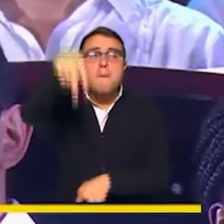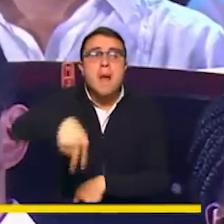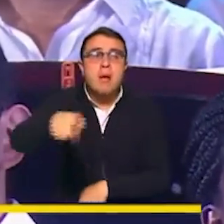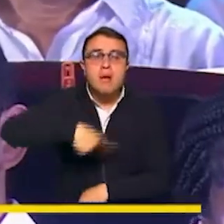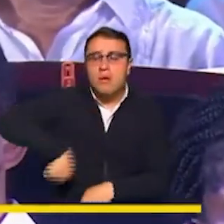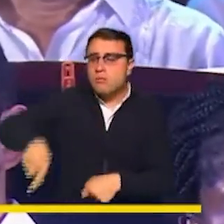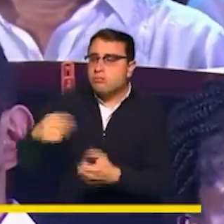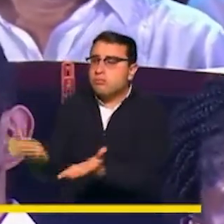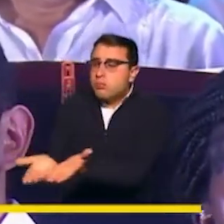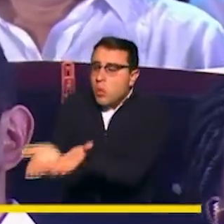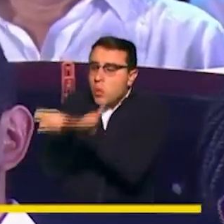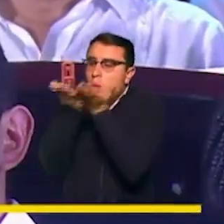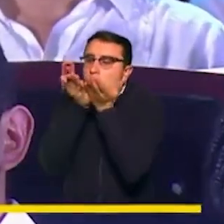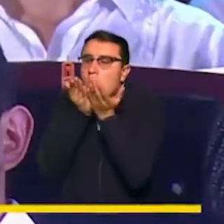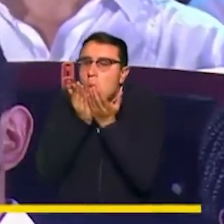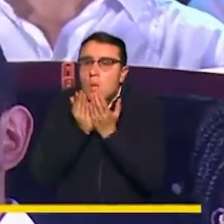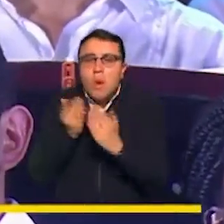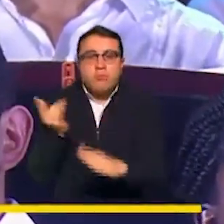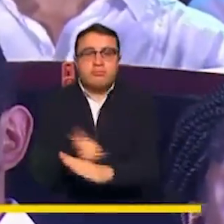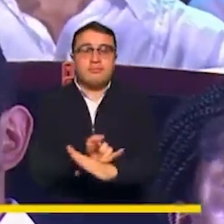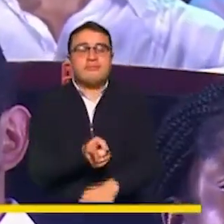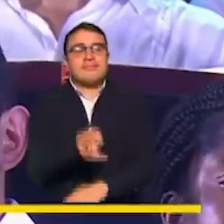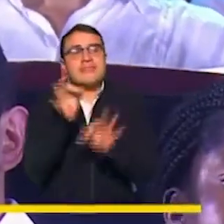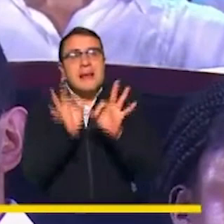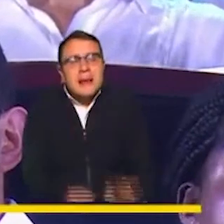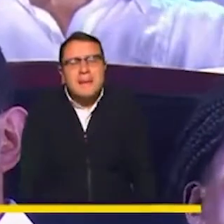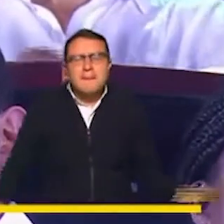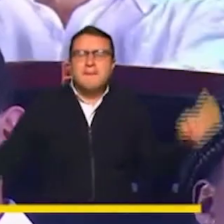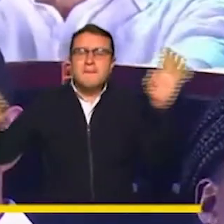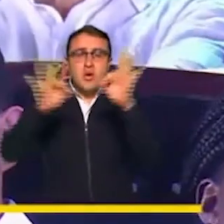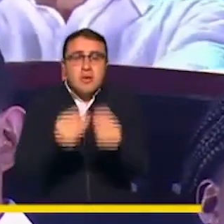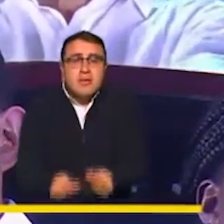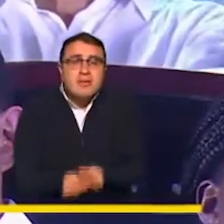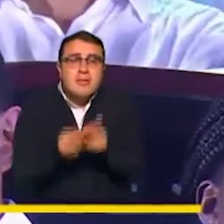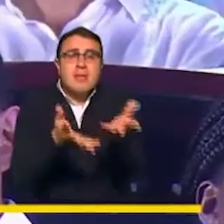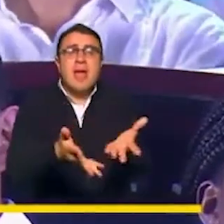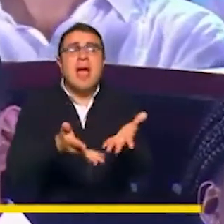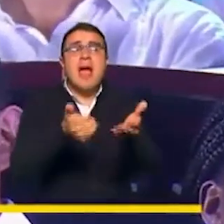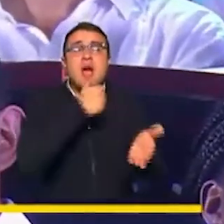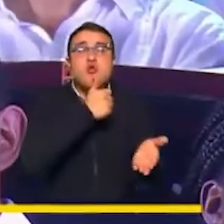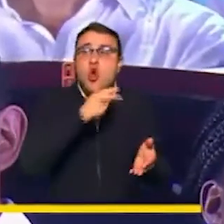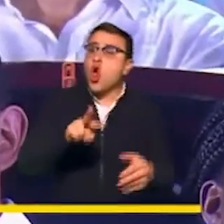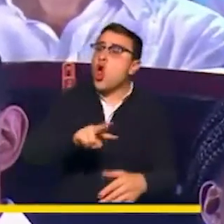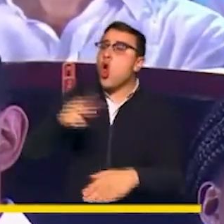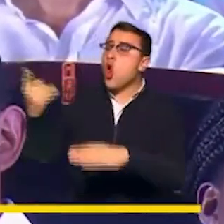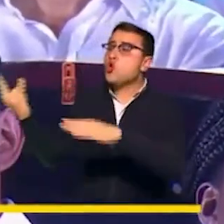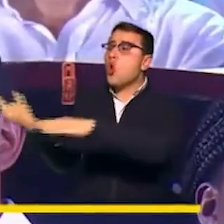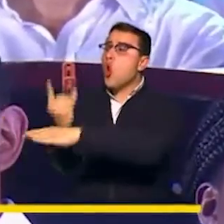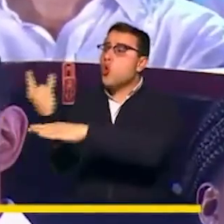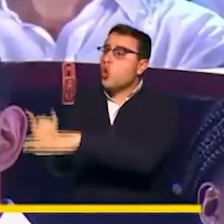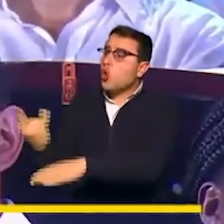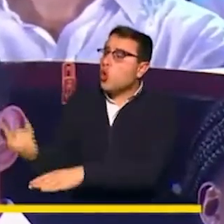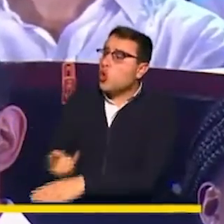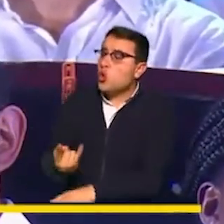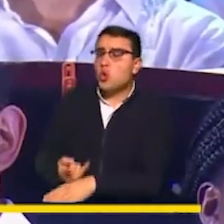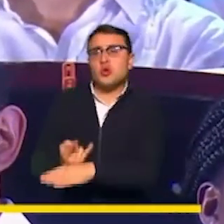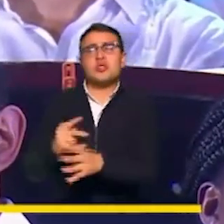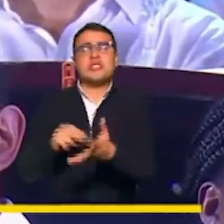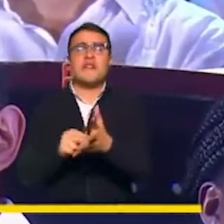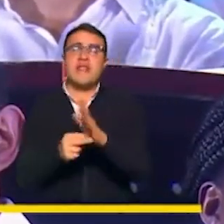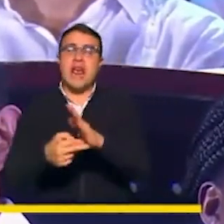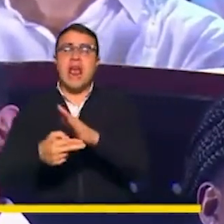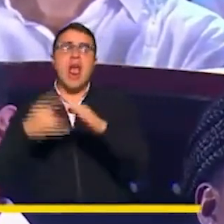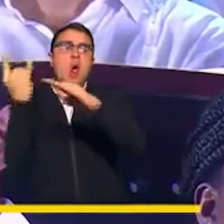consumo humano es la prioridad en relación al agua. Los demás usos son